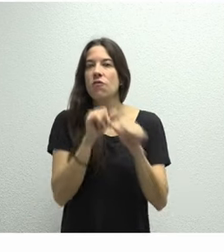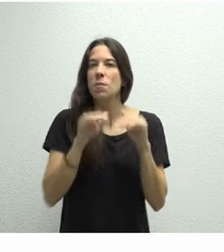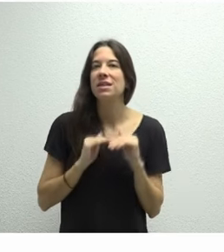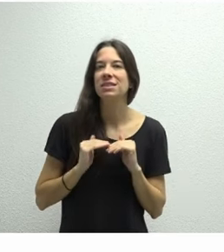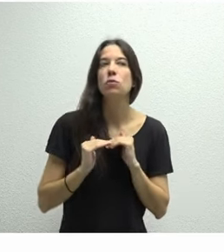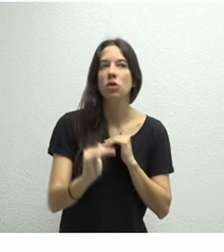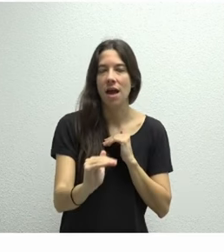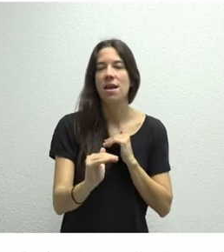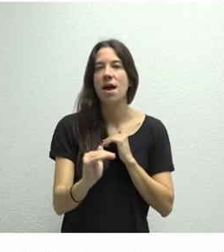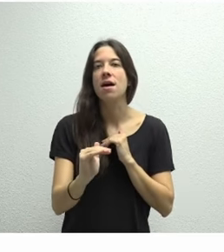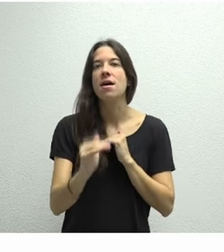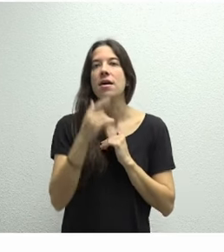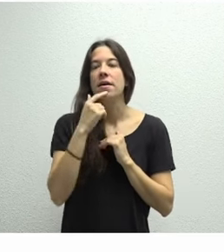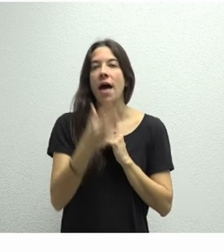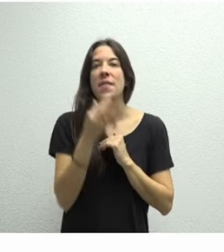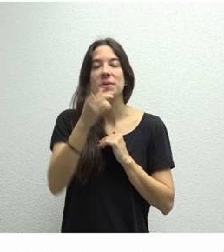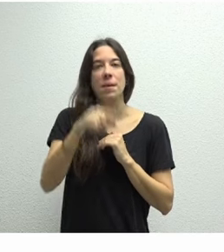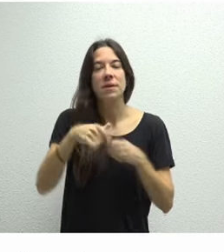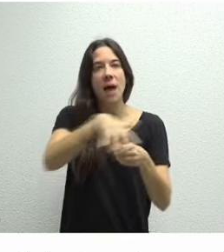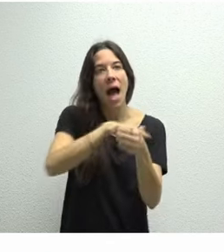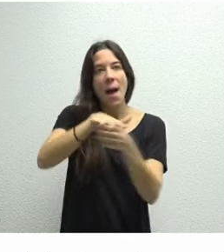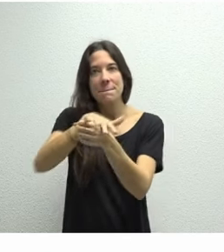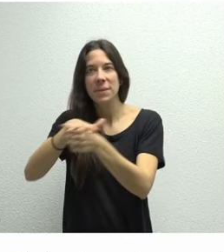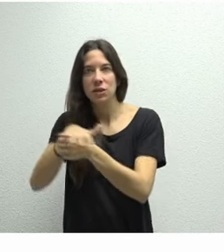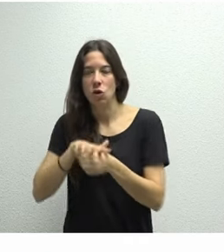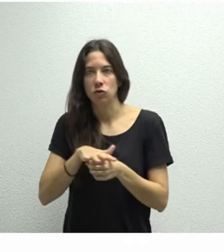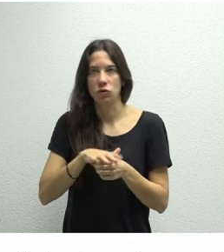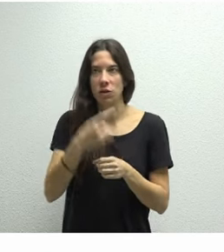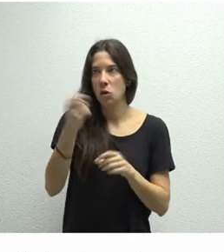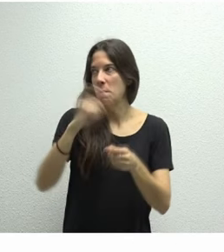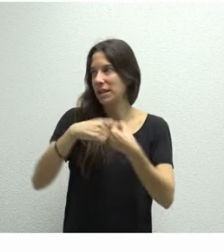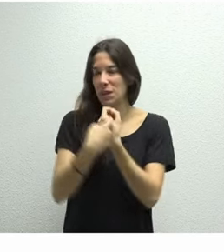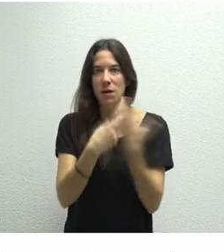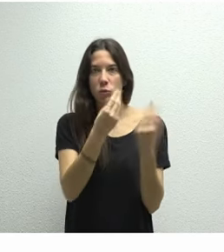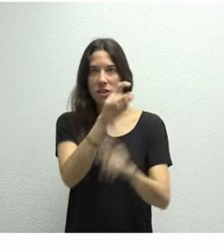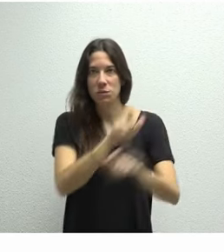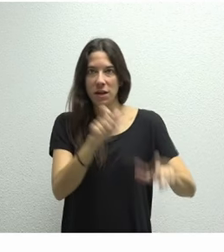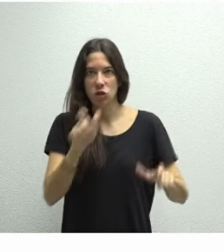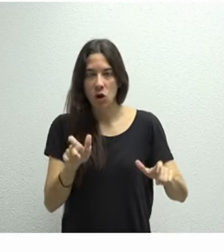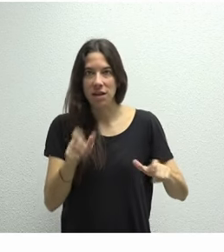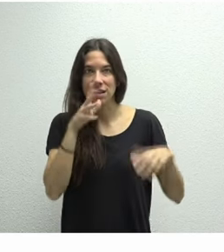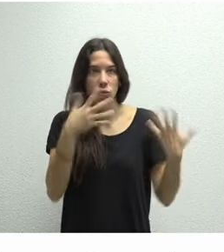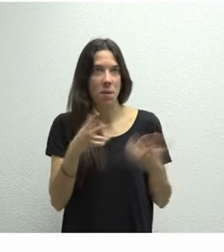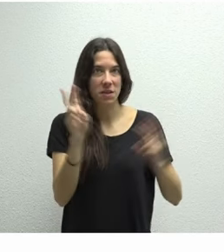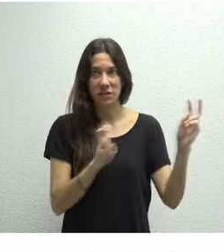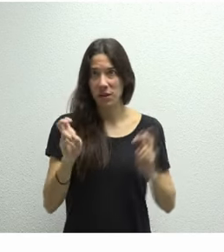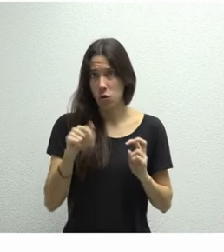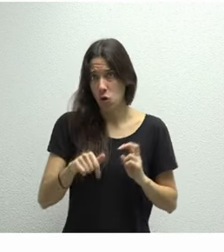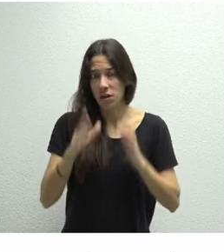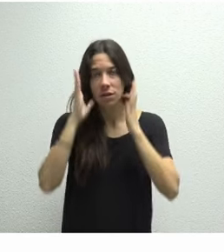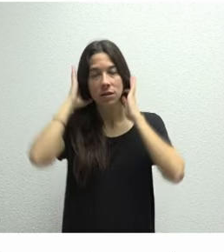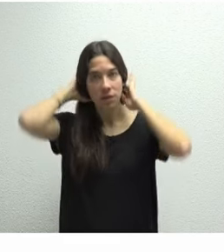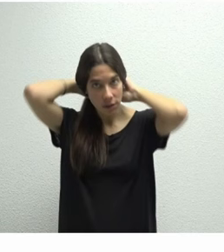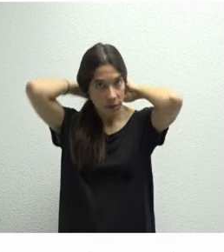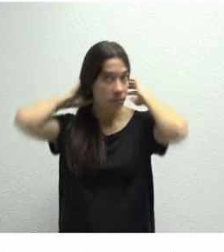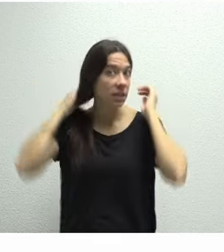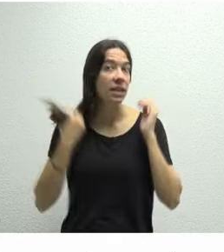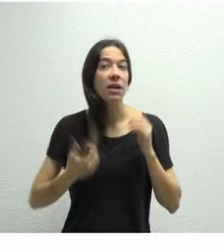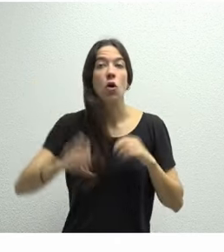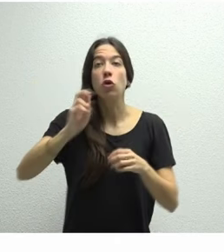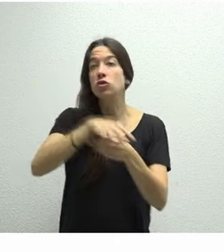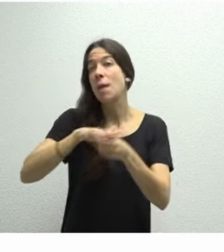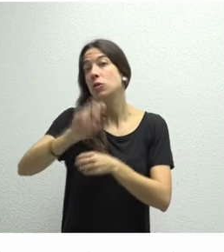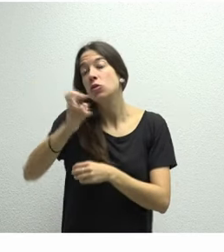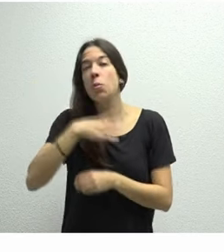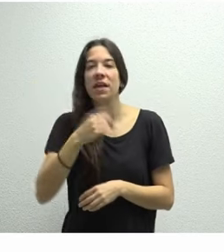en en muchos ámbitos en los que estáis participando muchas personas de las que estáis hoy aquí y en otros igual no sois vosotros sino